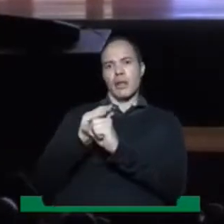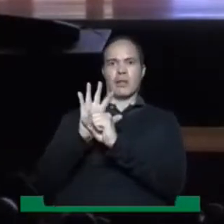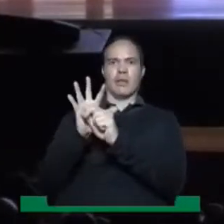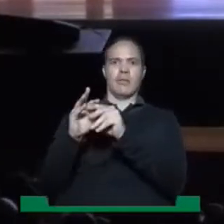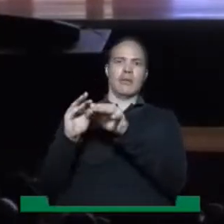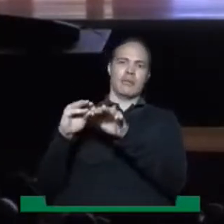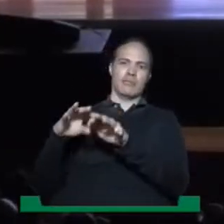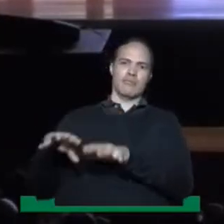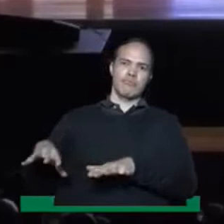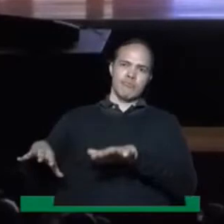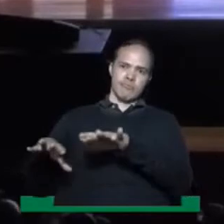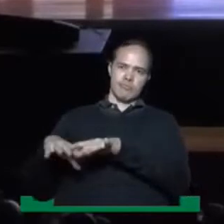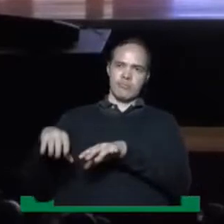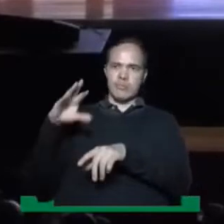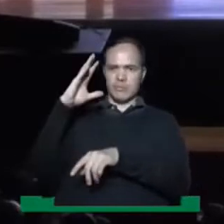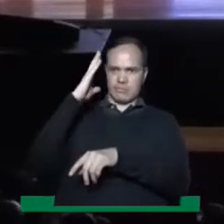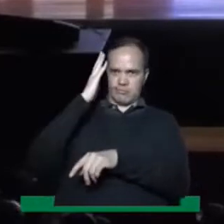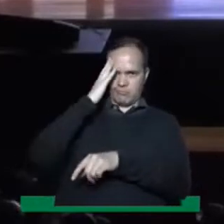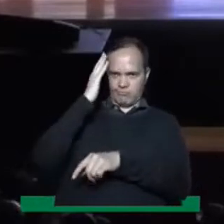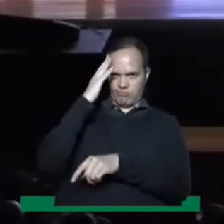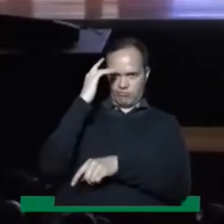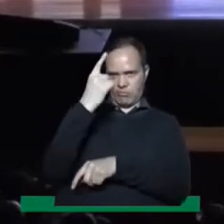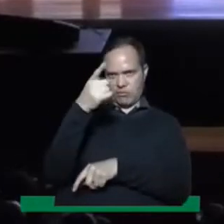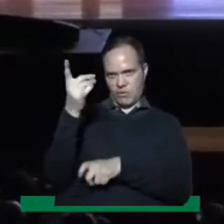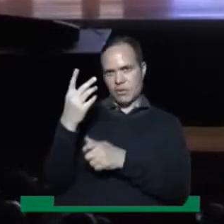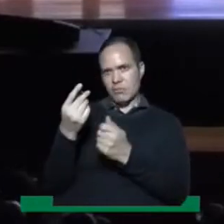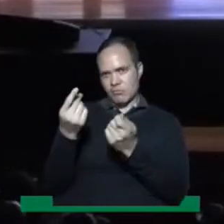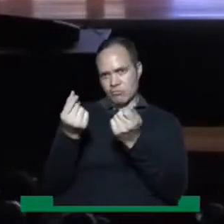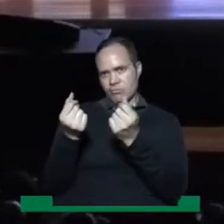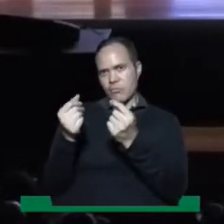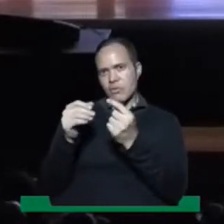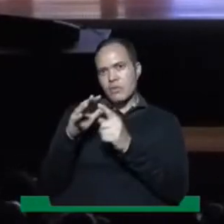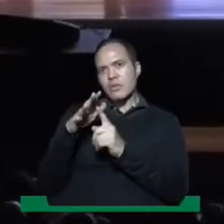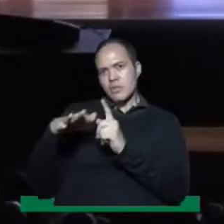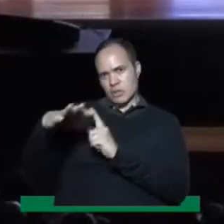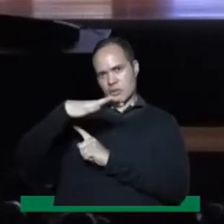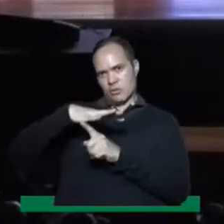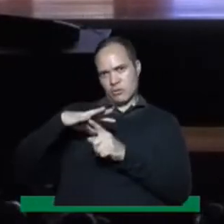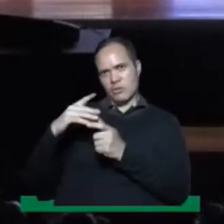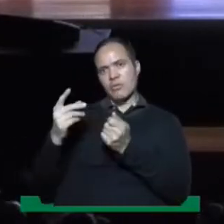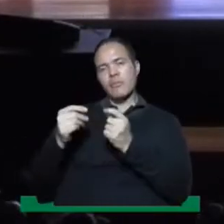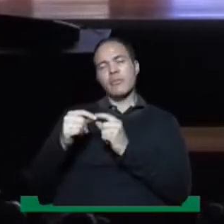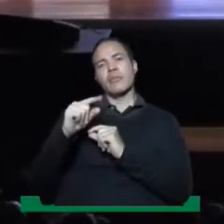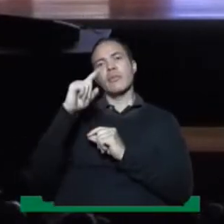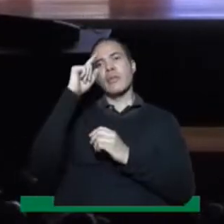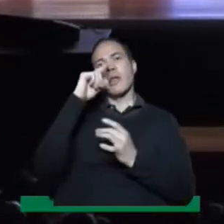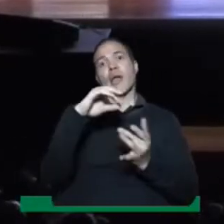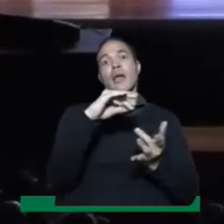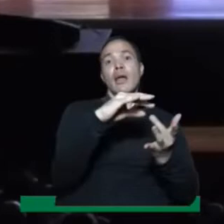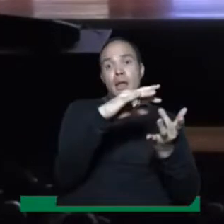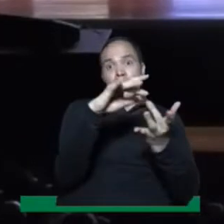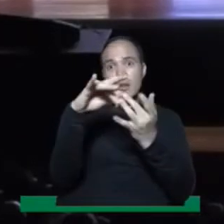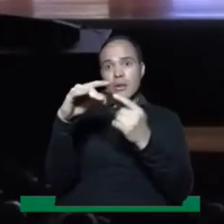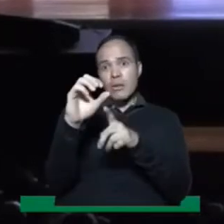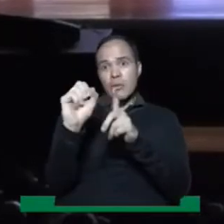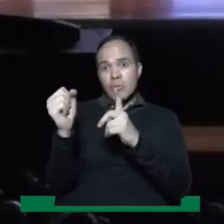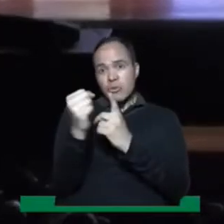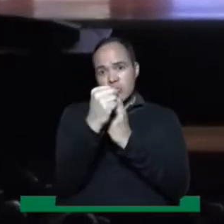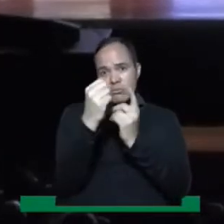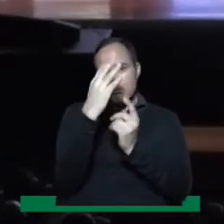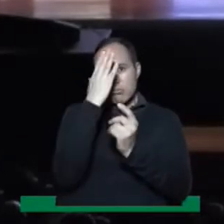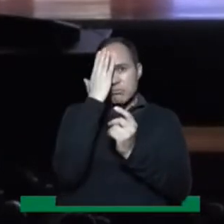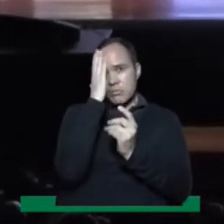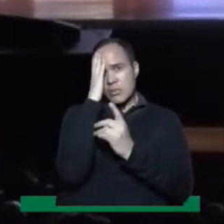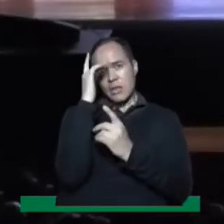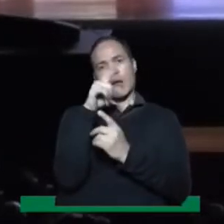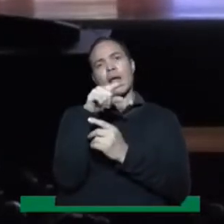creo que esta empresa está muy involucrada con eso porque es un turismo que es accesible para todo el mundo nosotros